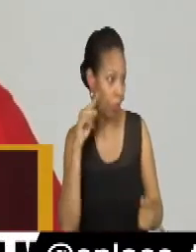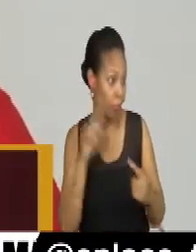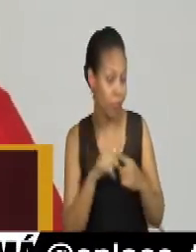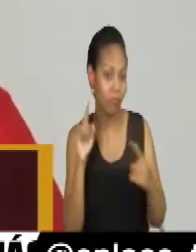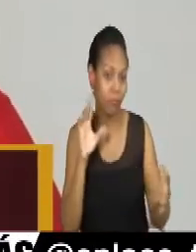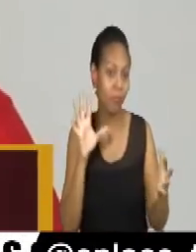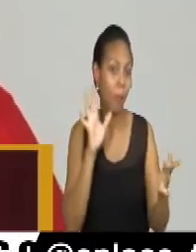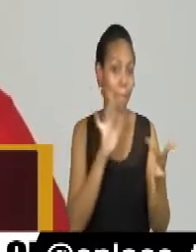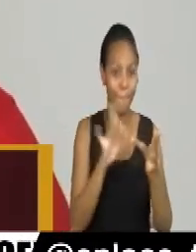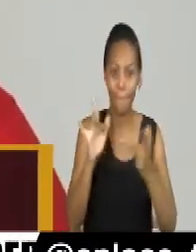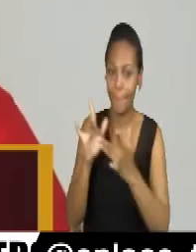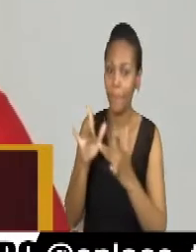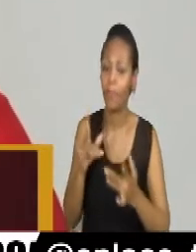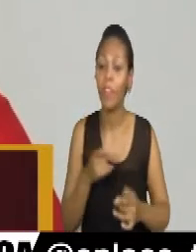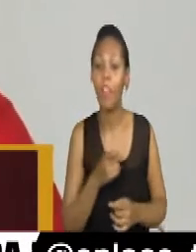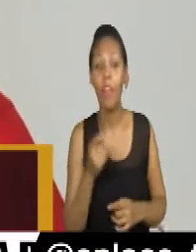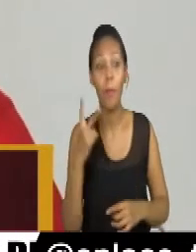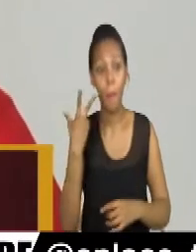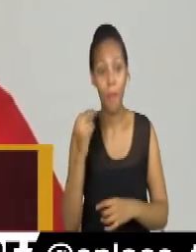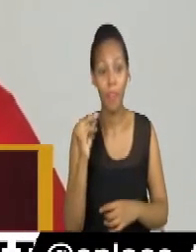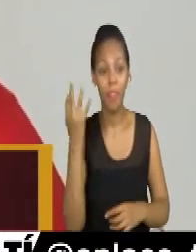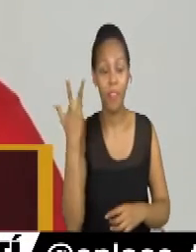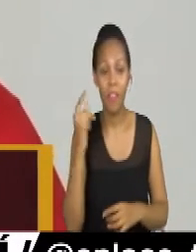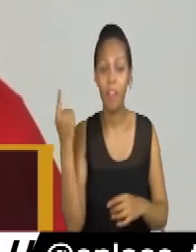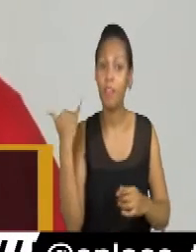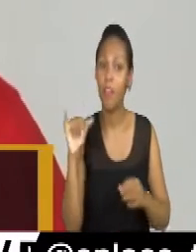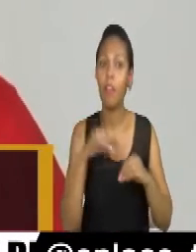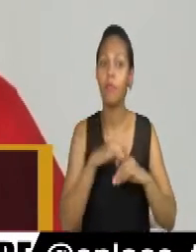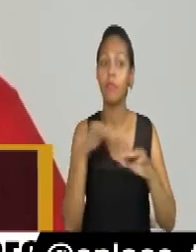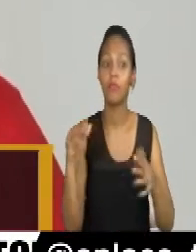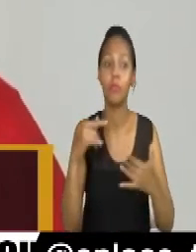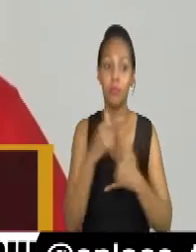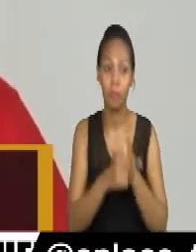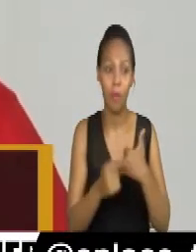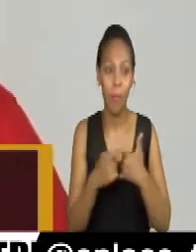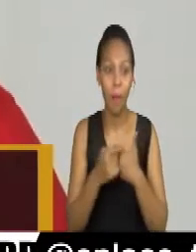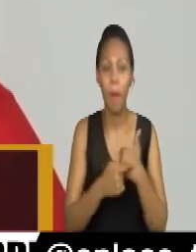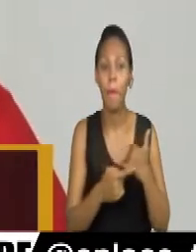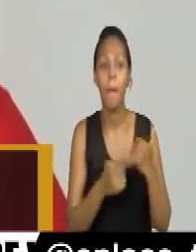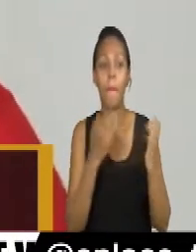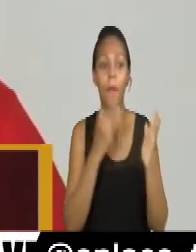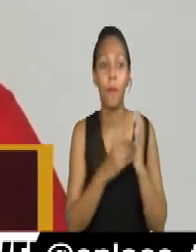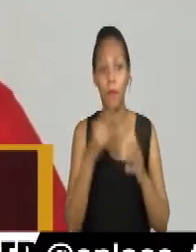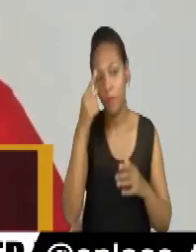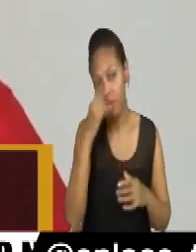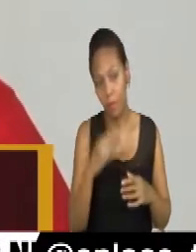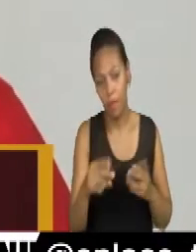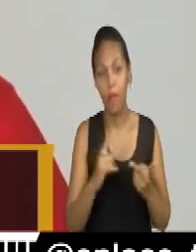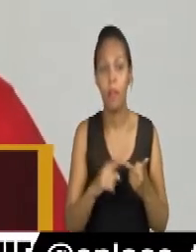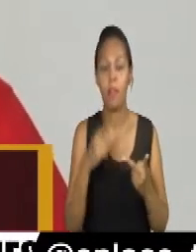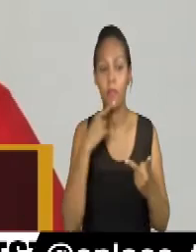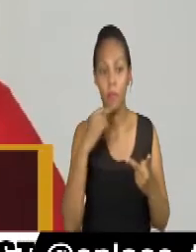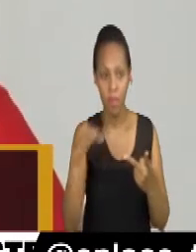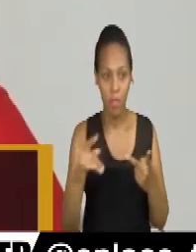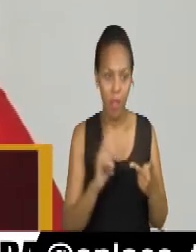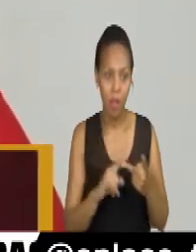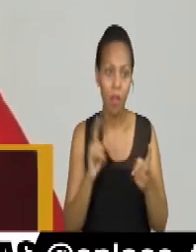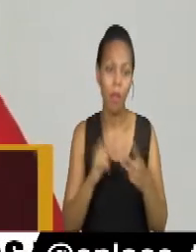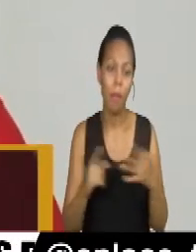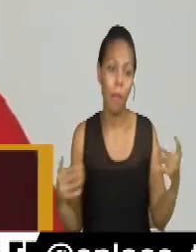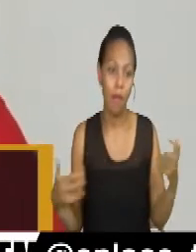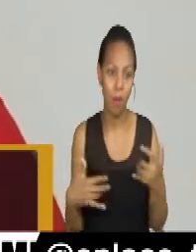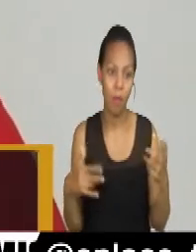la canción con 20 días de salida ya está sonando en varias partes del país, como en Santa Marta, en Sincelejo, en